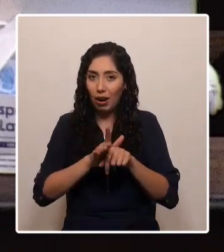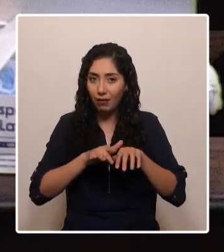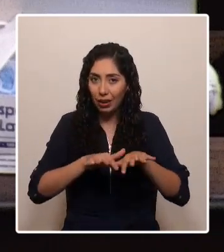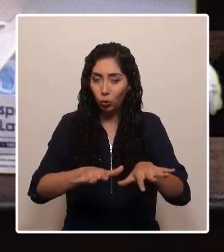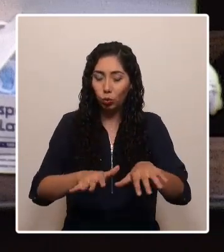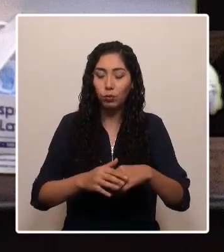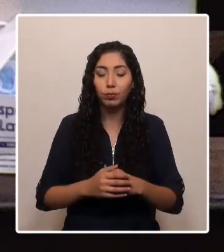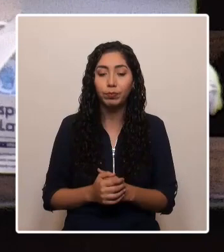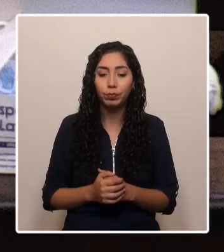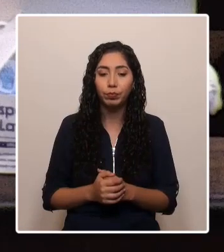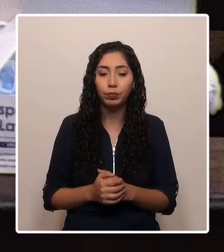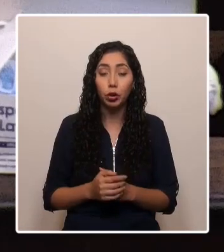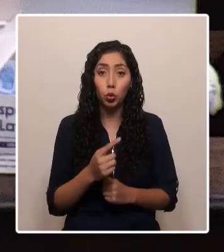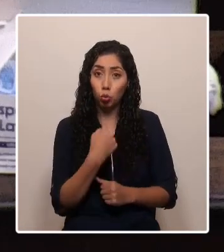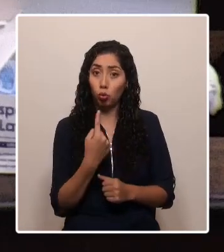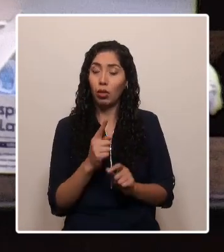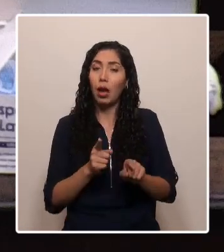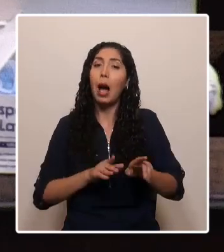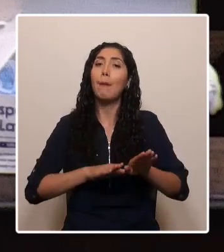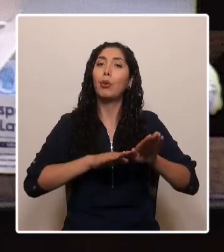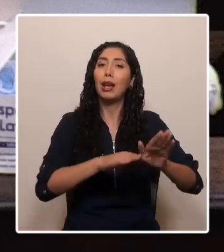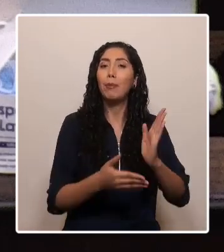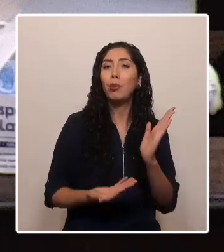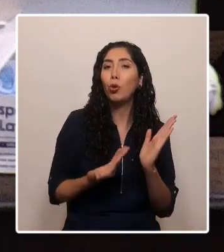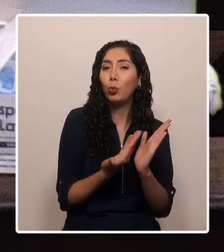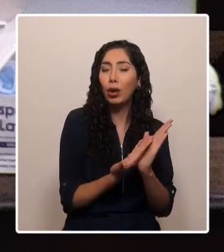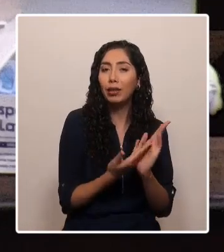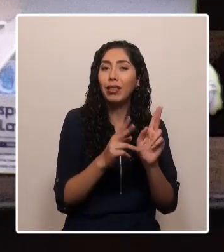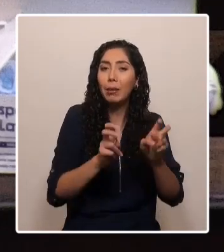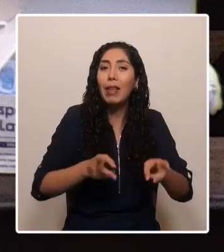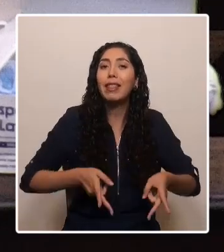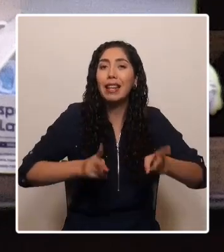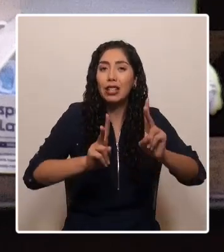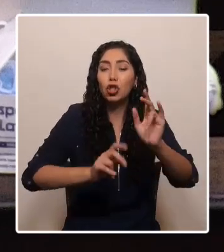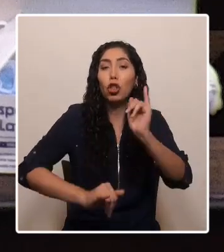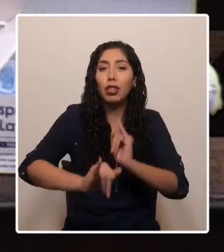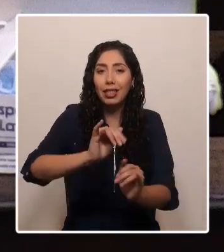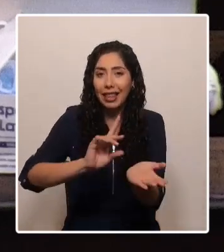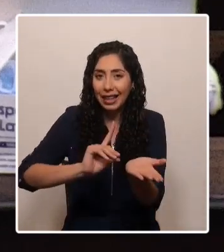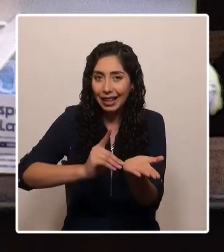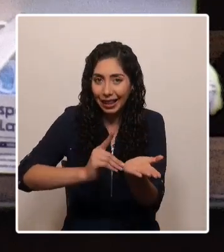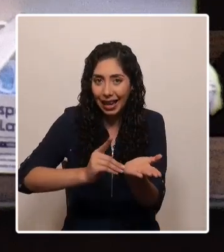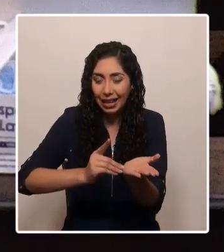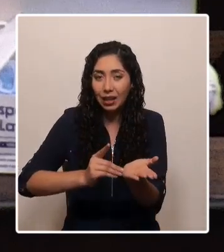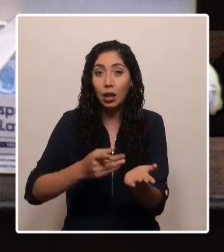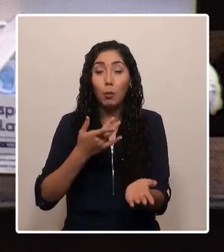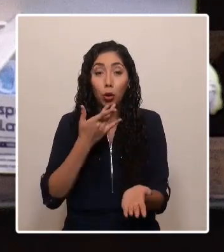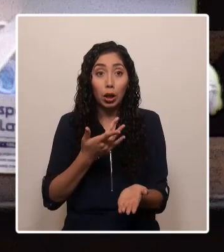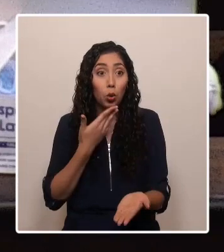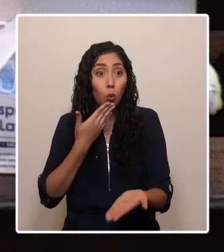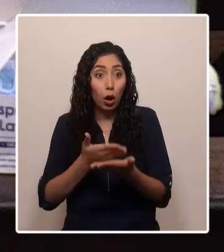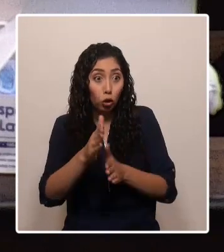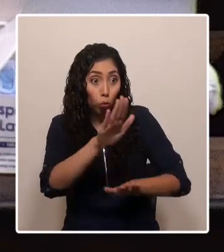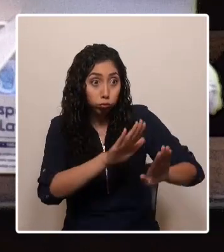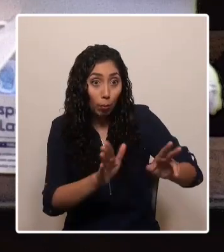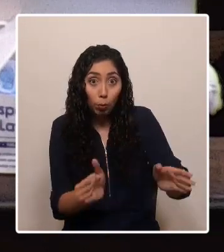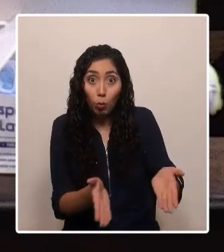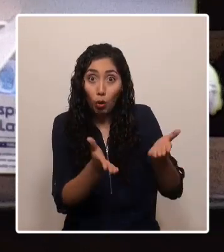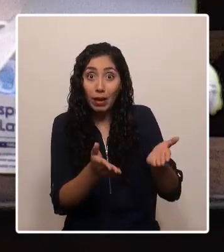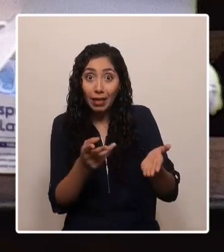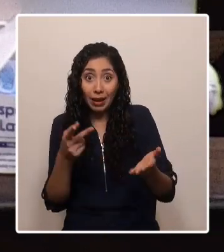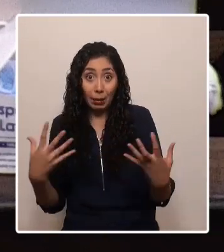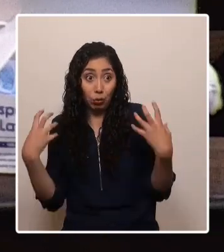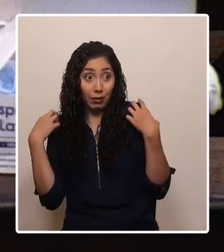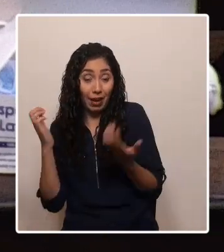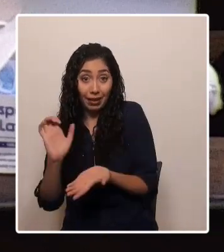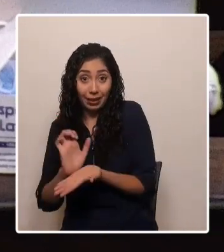salubrista no puedo más que apoyar esta propuesta respecto a derechos digitales, ya que debidamente resguardados y promovidos por el Estado,